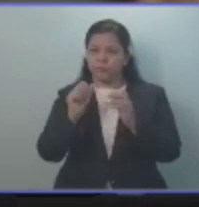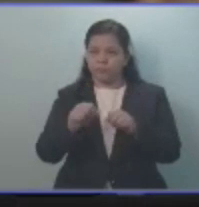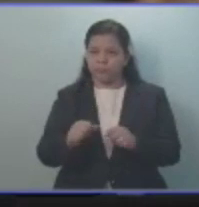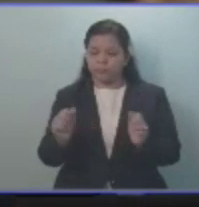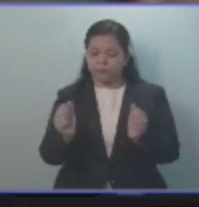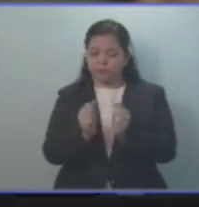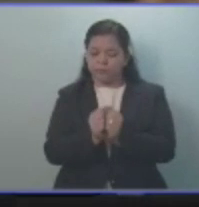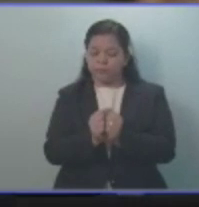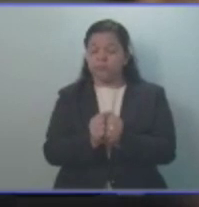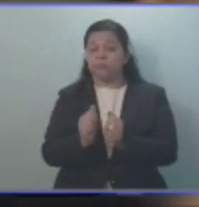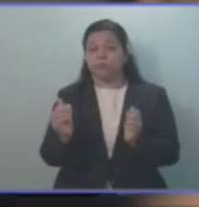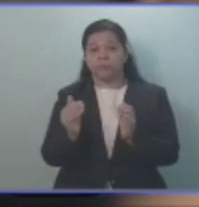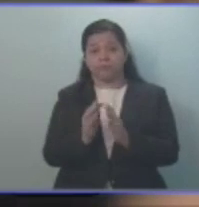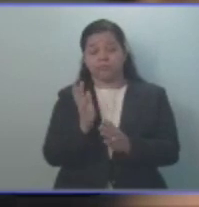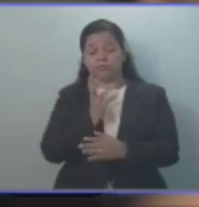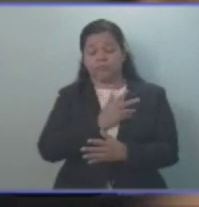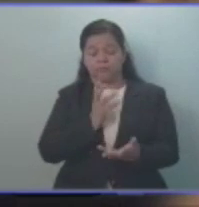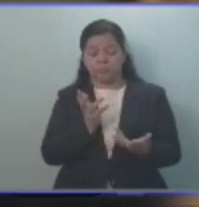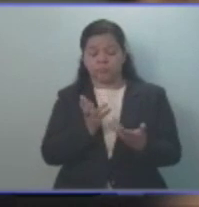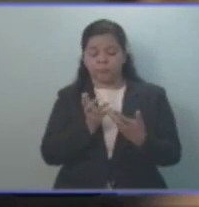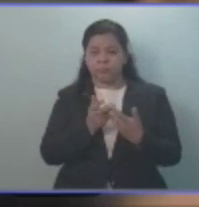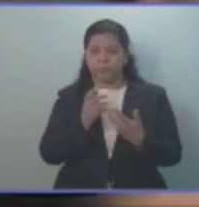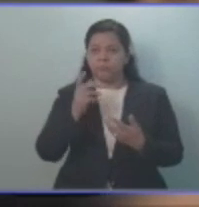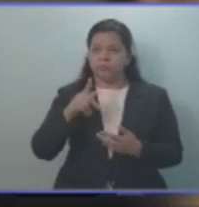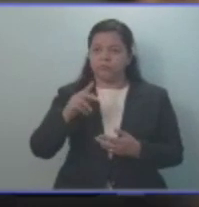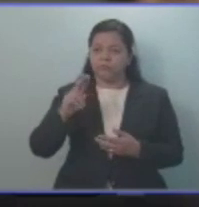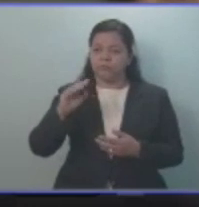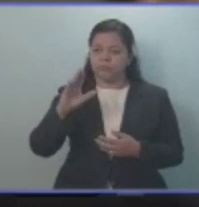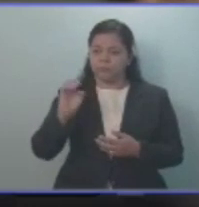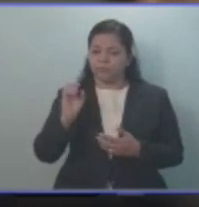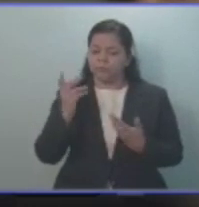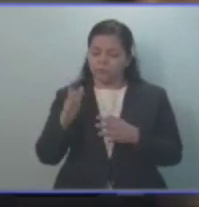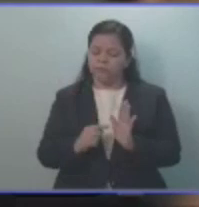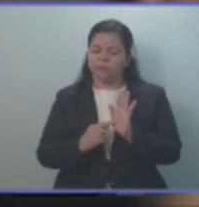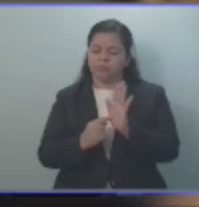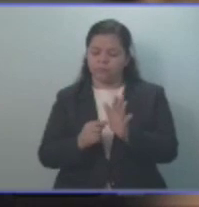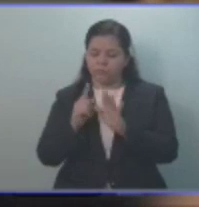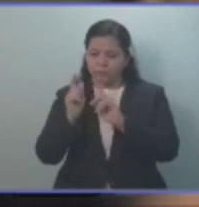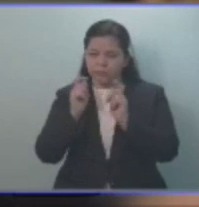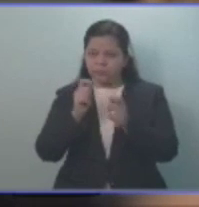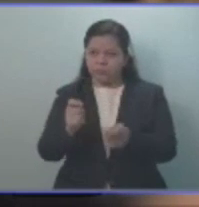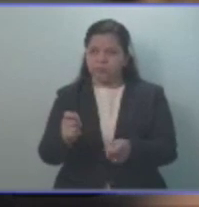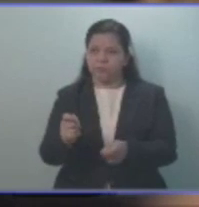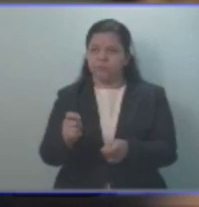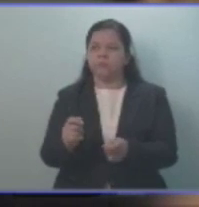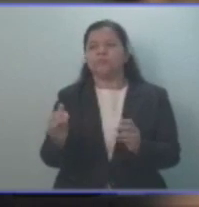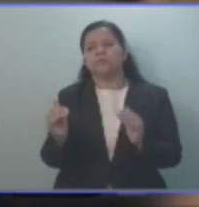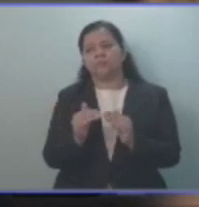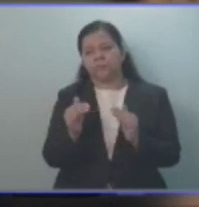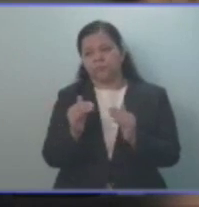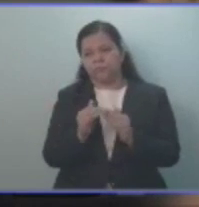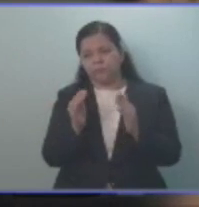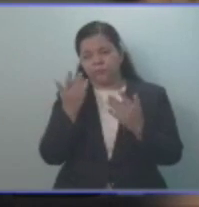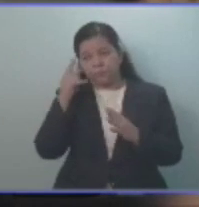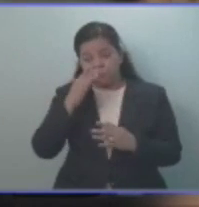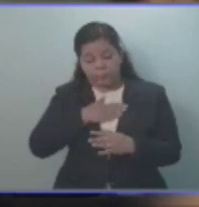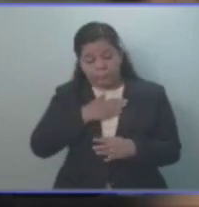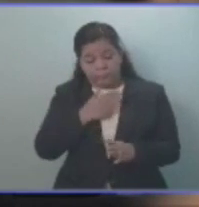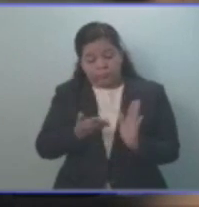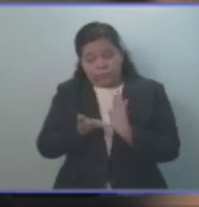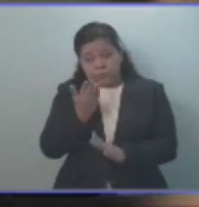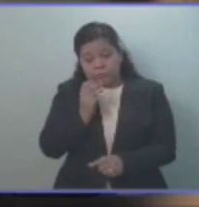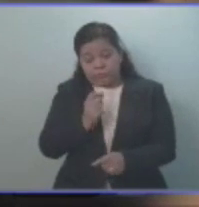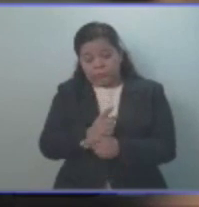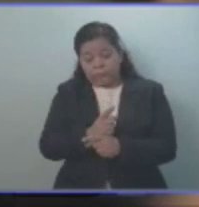en conjunto, porque también nuestro compañero Mario Ponce ha presentado una pieza, presidente, y para mí lo más correcto